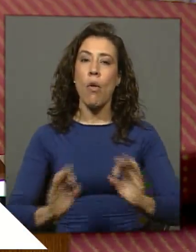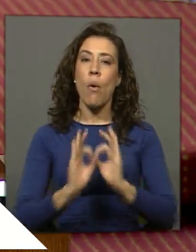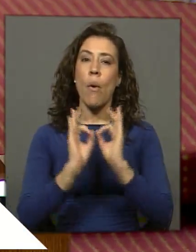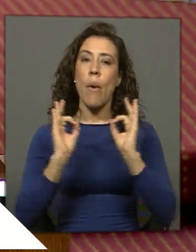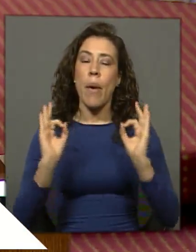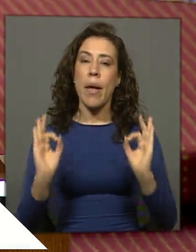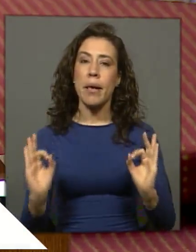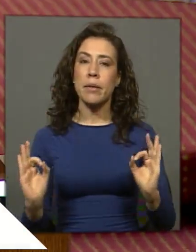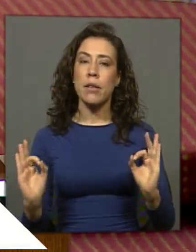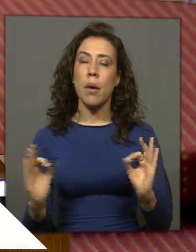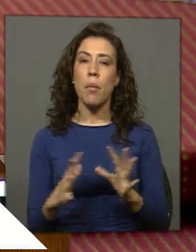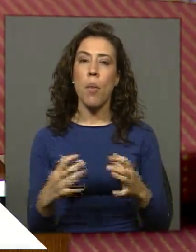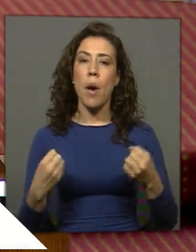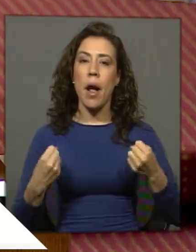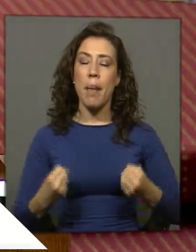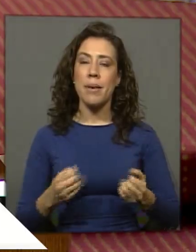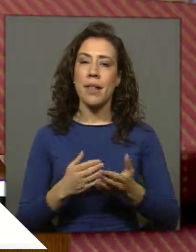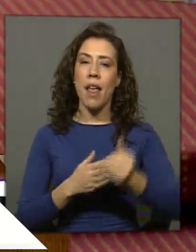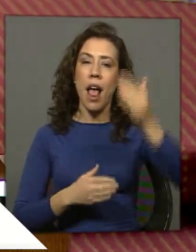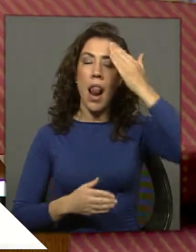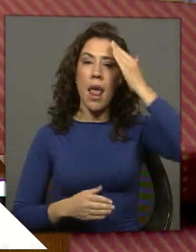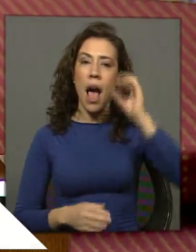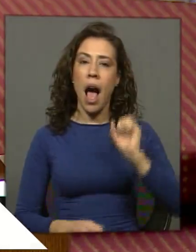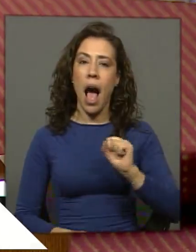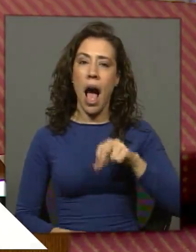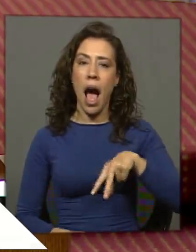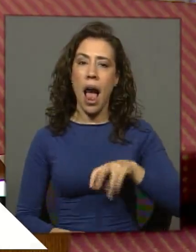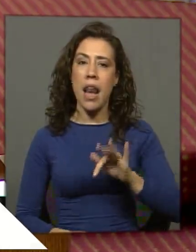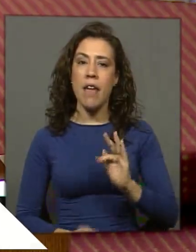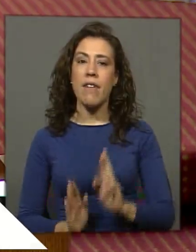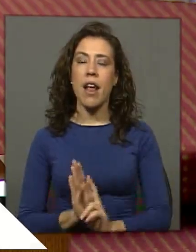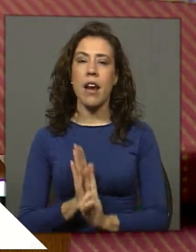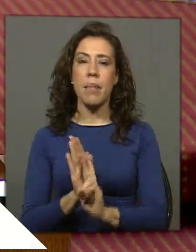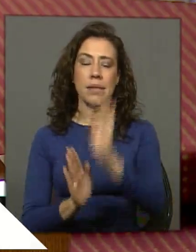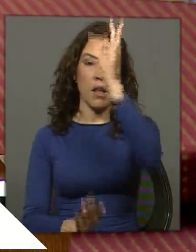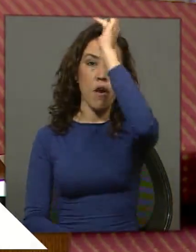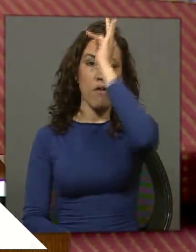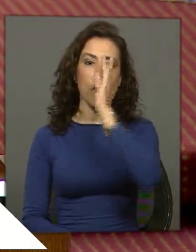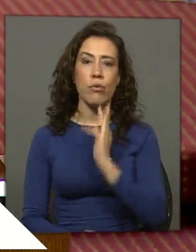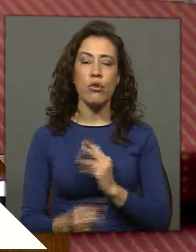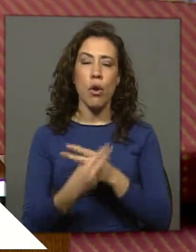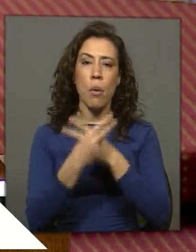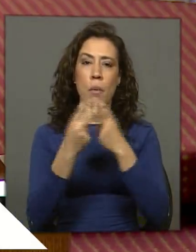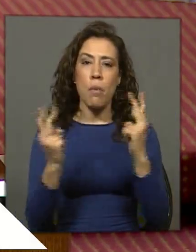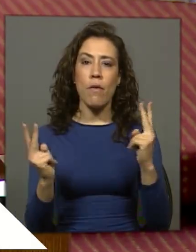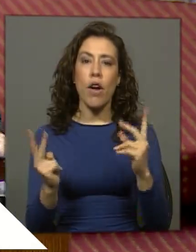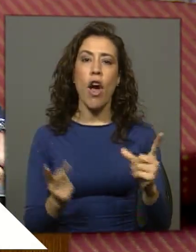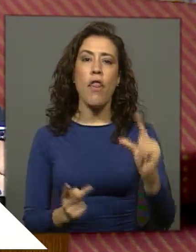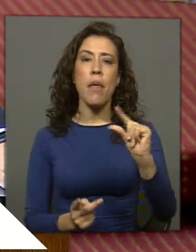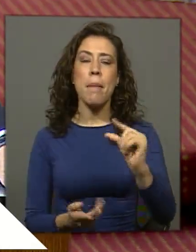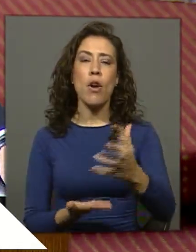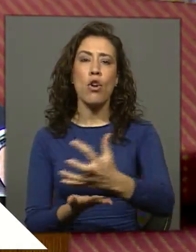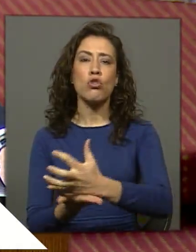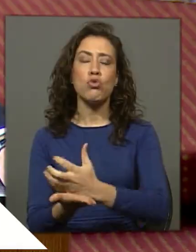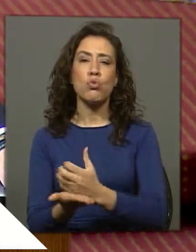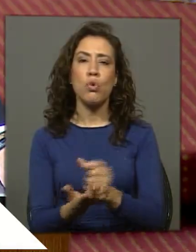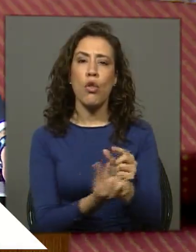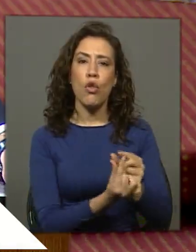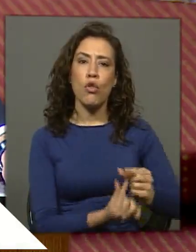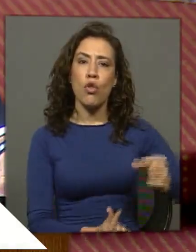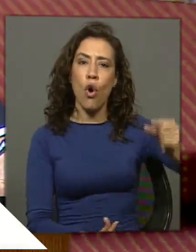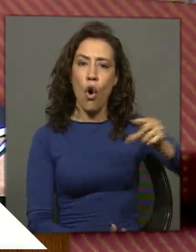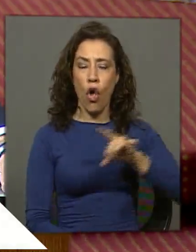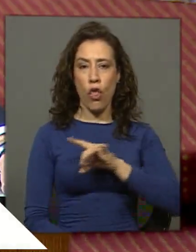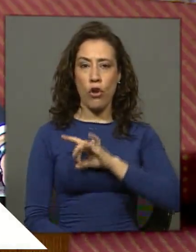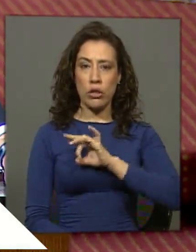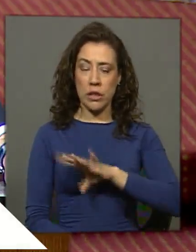a la gran capacidad de los líderes de la ANEF que representan a los funcionarios públicos de menores ingresos a lo largo de todo Chile.